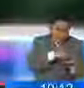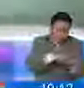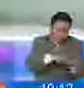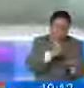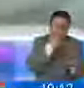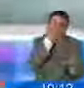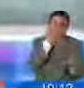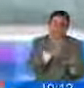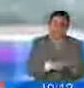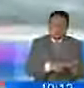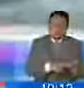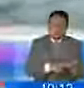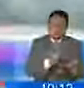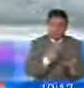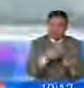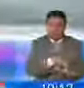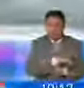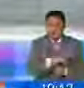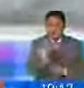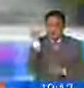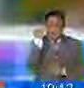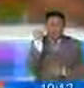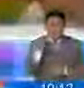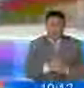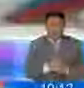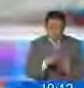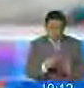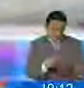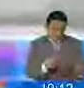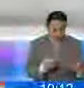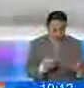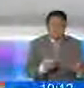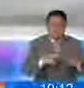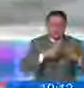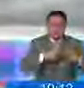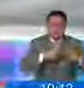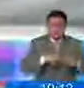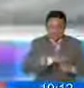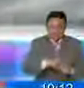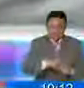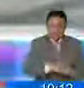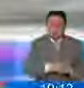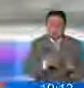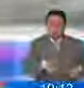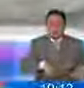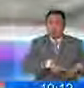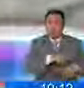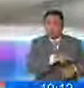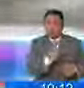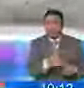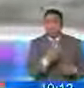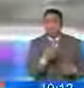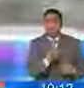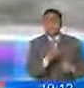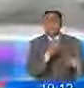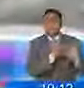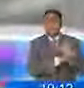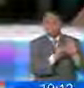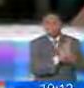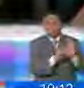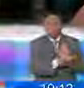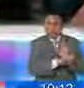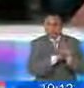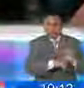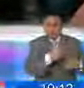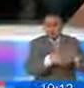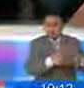blanco, así como una sustancia verdosa. De las investigaciones presumen que el lugar era aparentemente utilizado como centro de acopio para luego